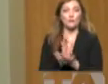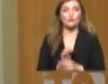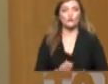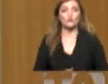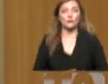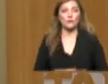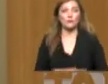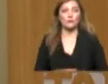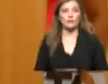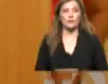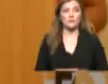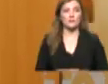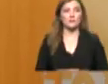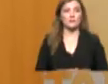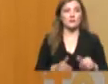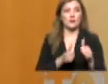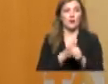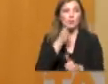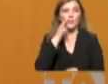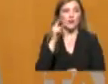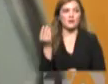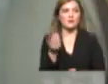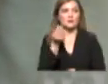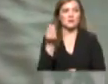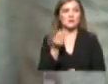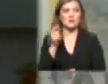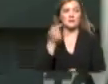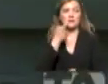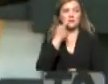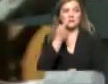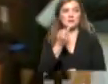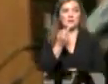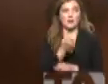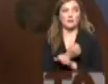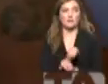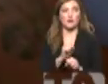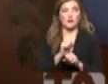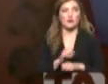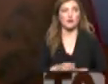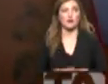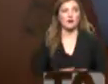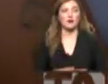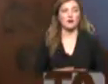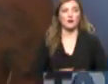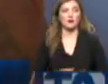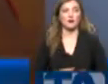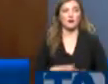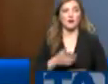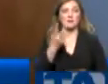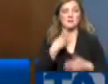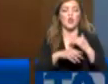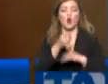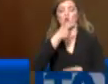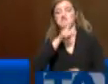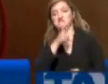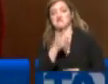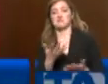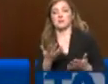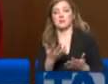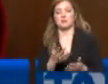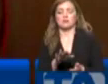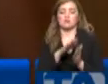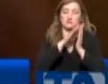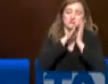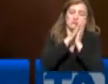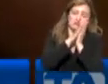hechos. También se acercó el padre del joven acusado, quien lo defiende. Él se encontró mareado y se quiso ir a dormir